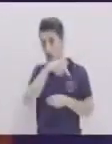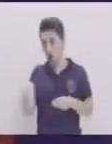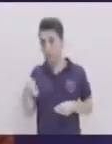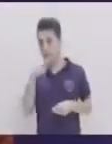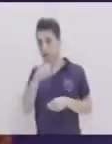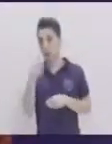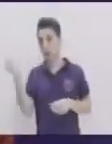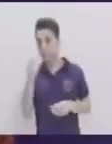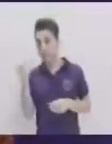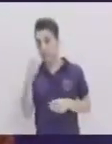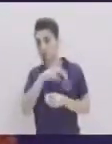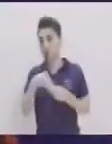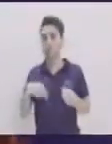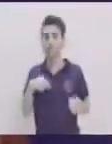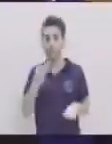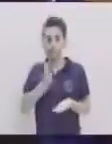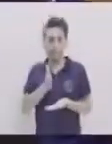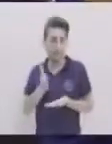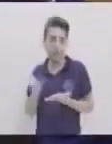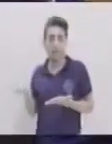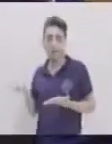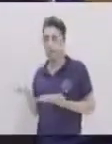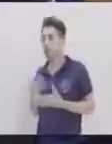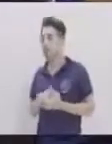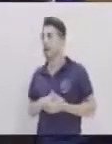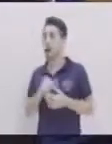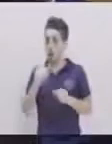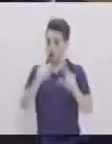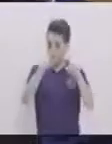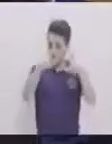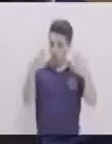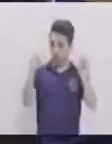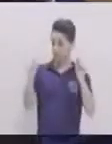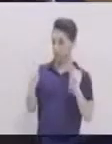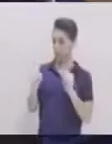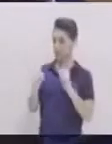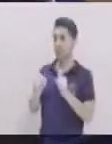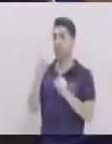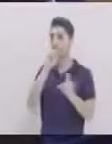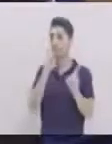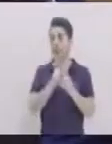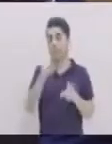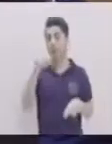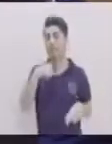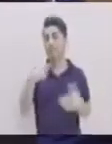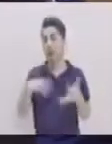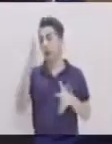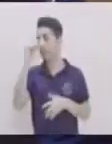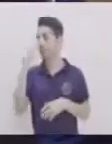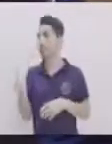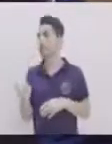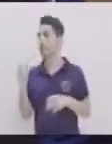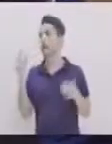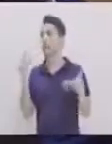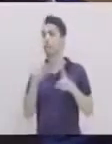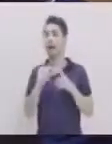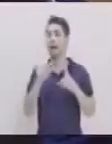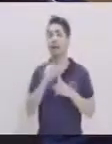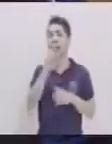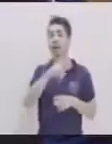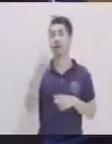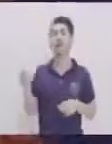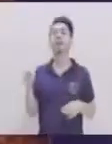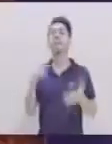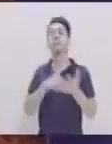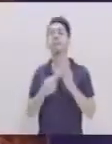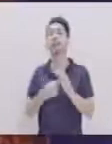mascotas. Ahora es tu turno. También aprendimos de que las rimas son las palabras que terminan con la misma sílaba.